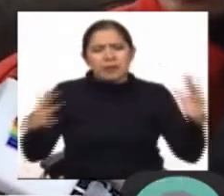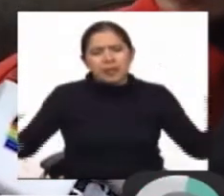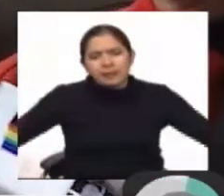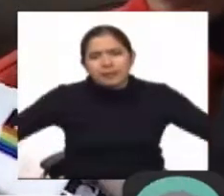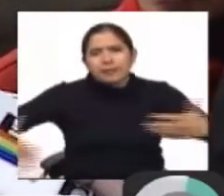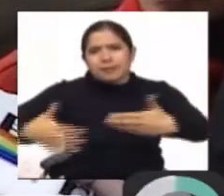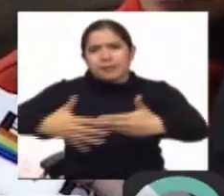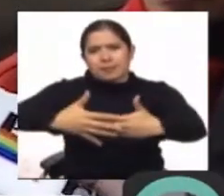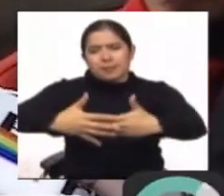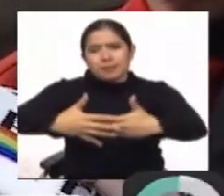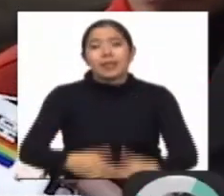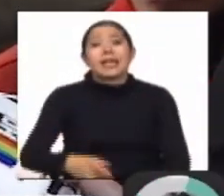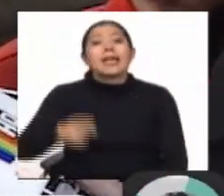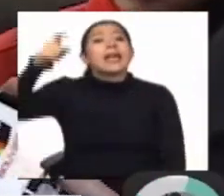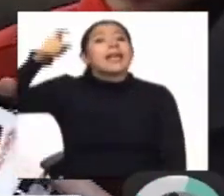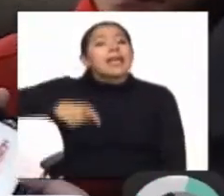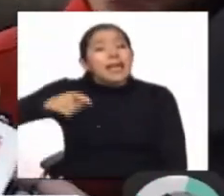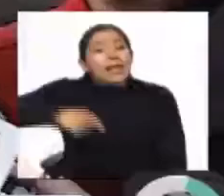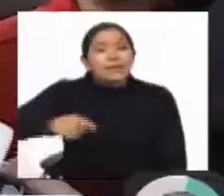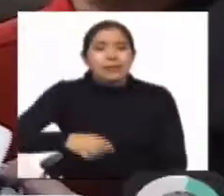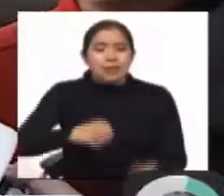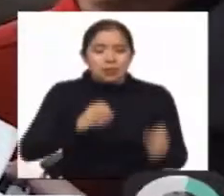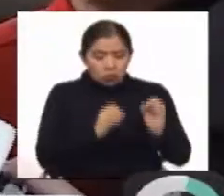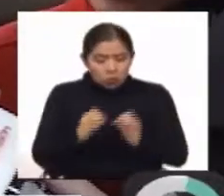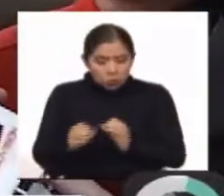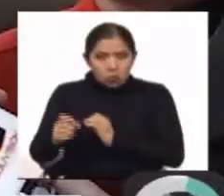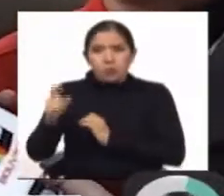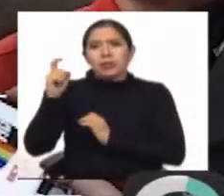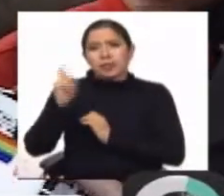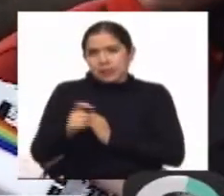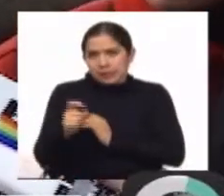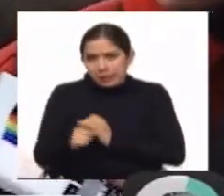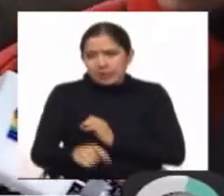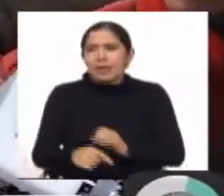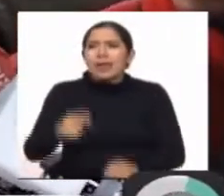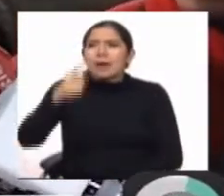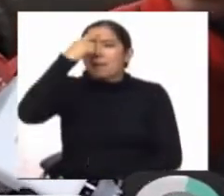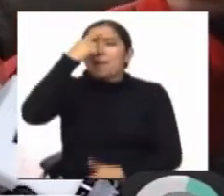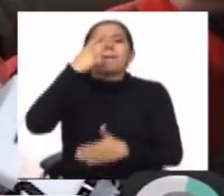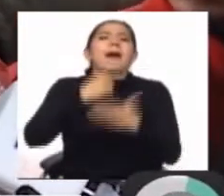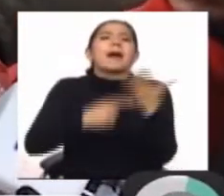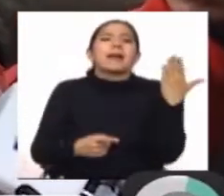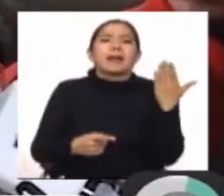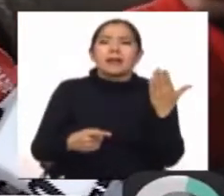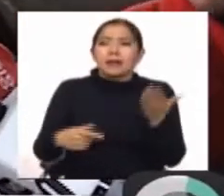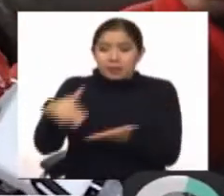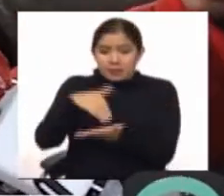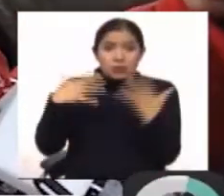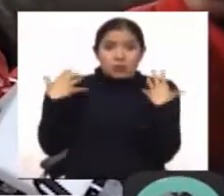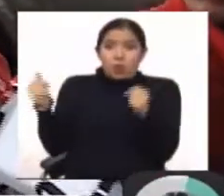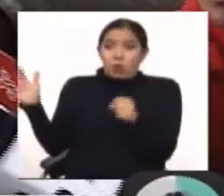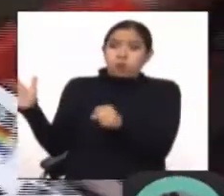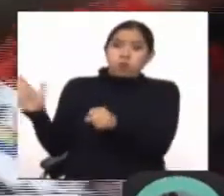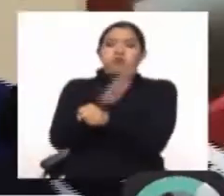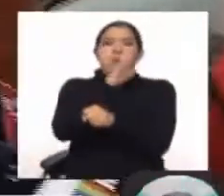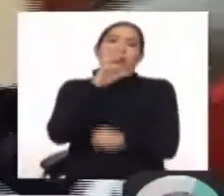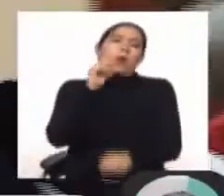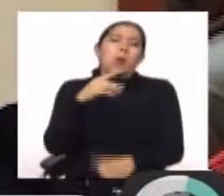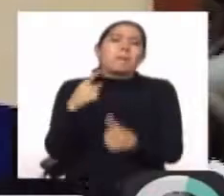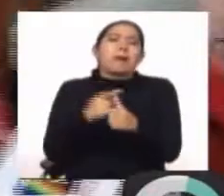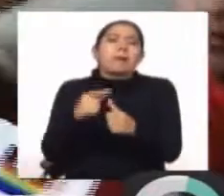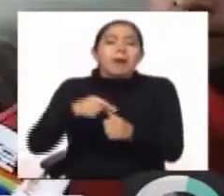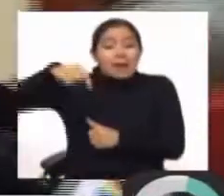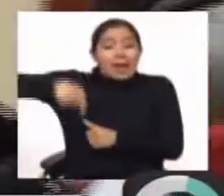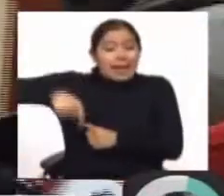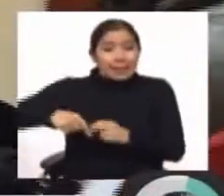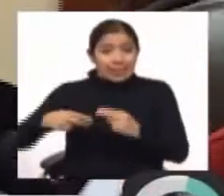y pedimos a la población colaborarnos con esto, debemos organizarnos para que los establecimientos no colapsen, deben atenderse en este primer nivel que les